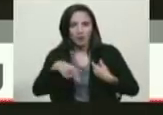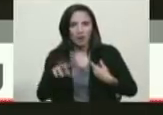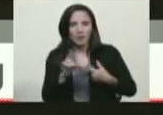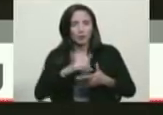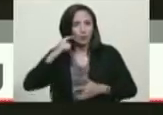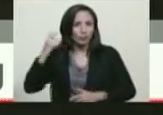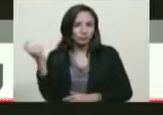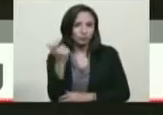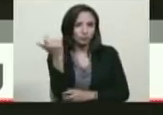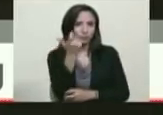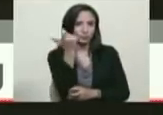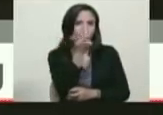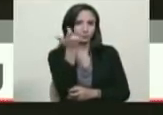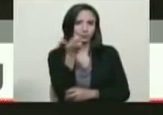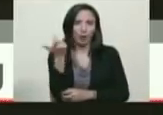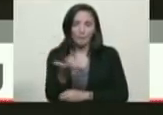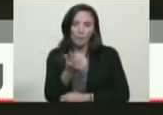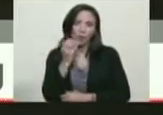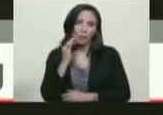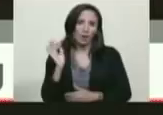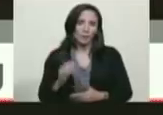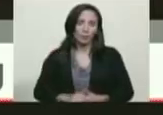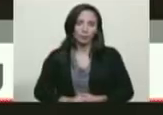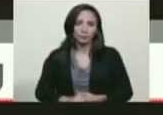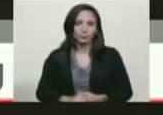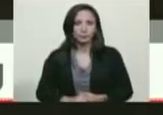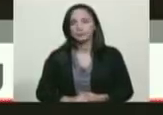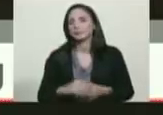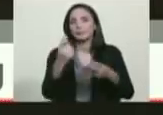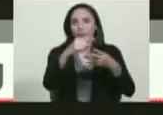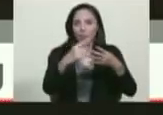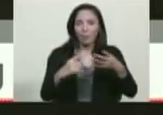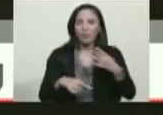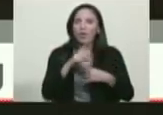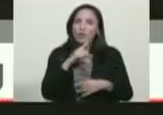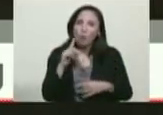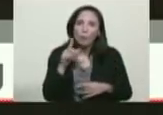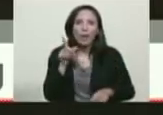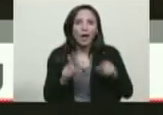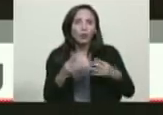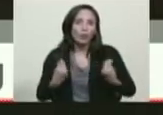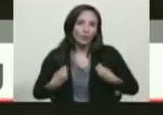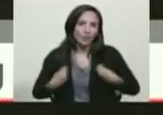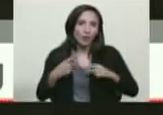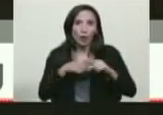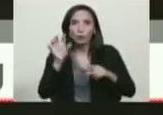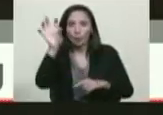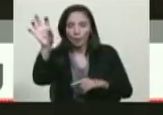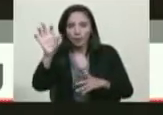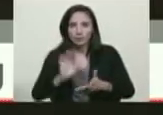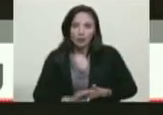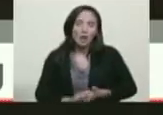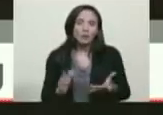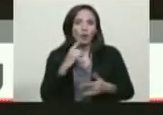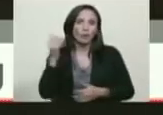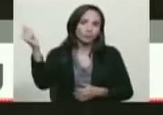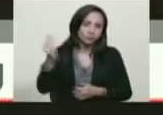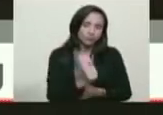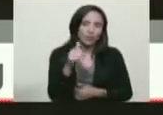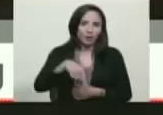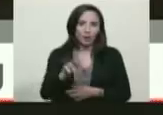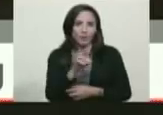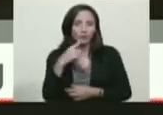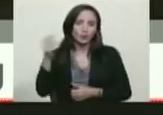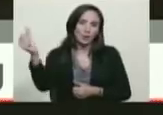J. Velázquez, Carlos José Balsa, Ricardo Alfredo Prada, David Smolansky, Luisa Palacio, Edgar